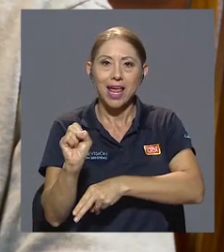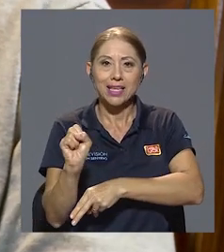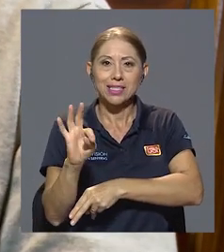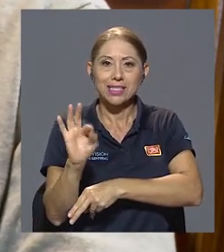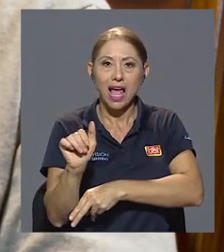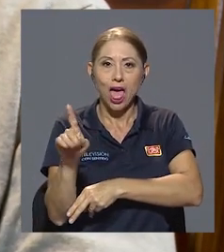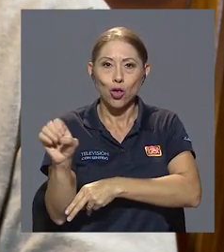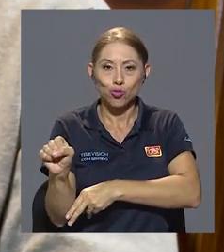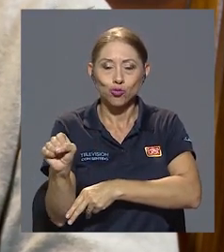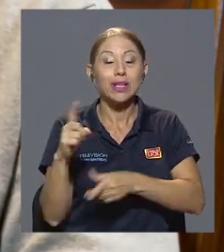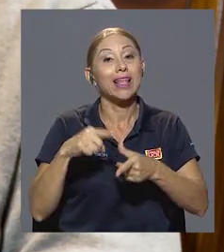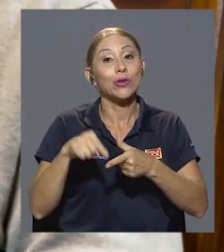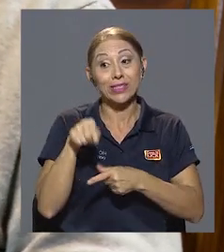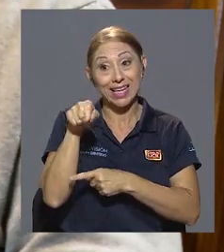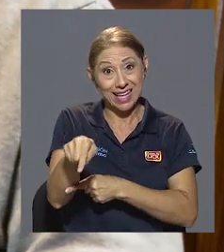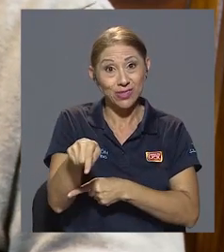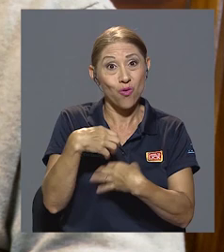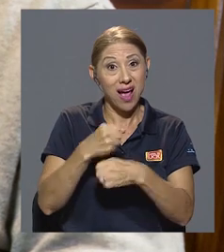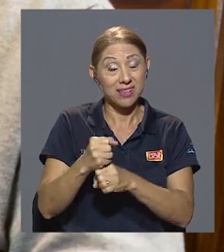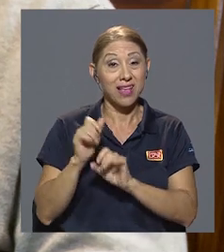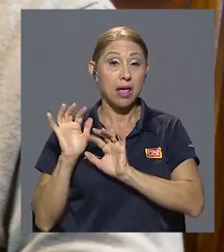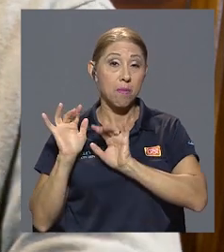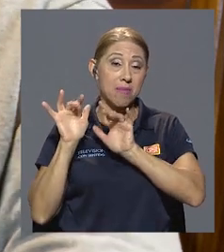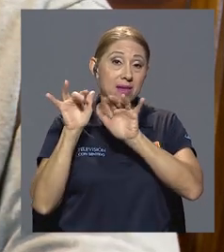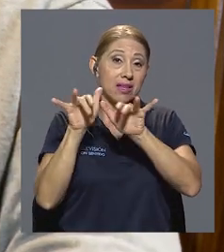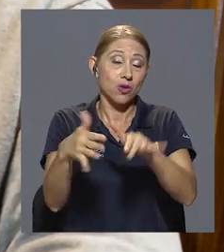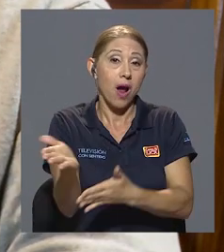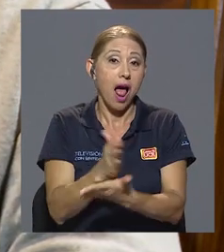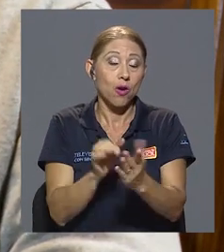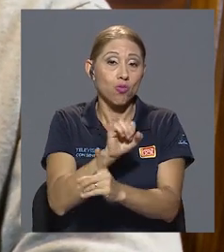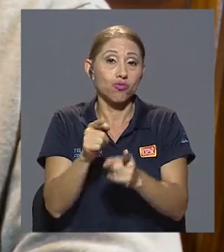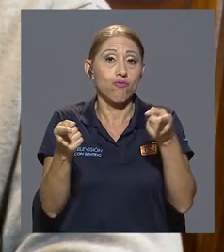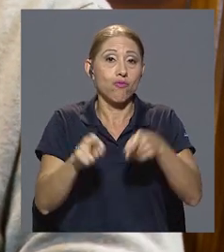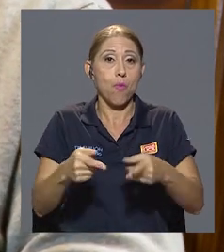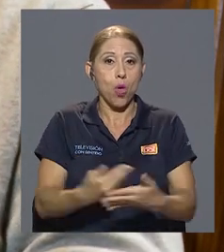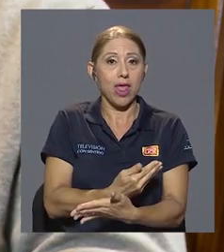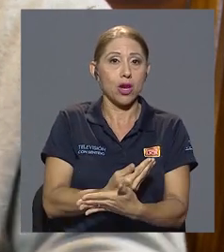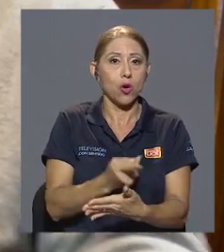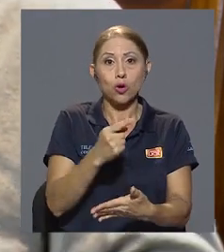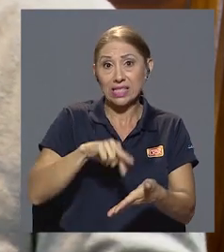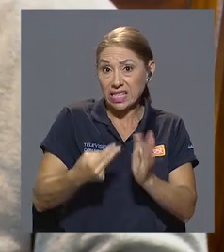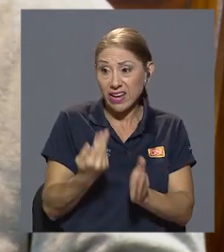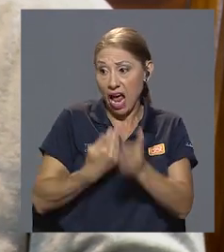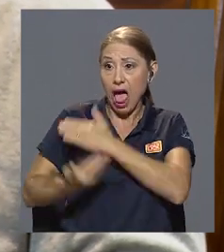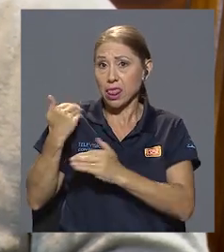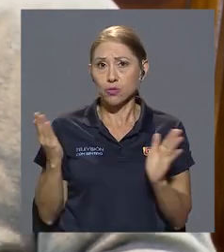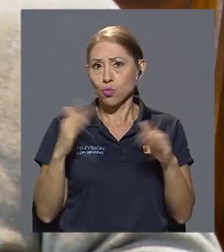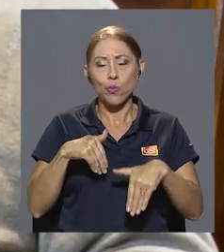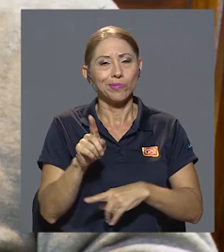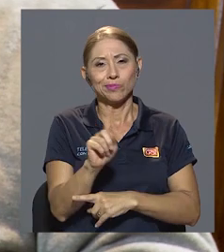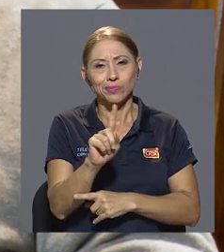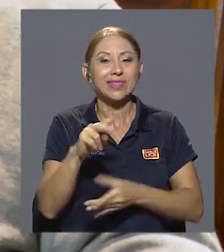que hace de la migración es un fenómeno moderno en el sentido no no para decir que antes no hubo